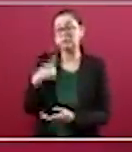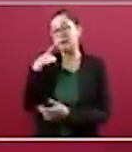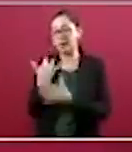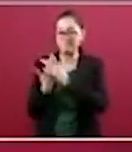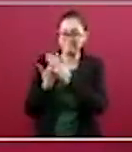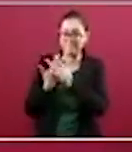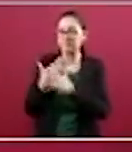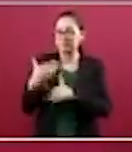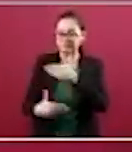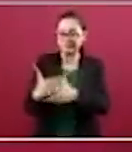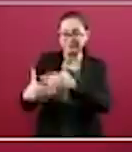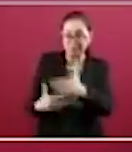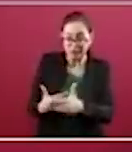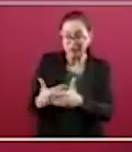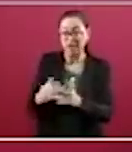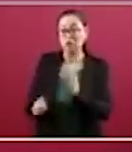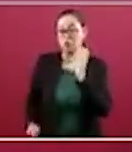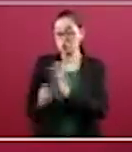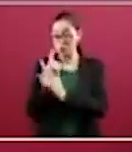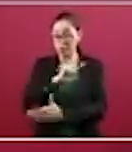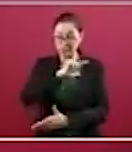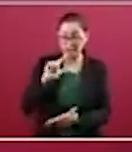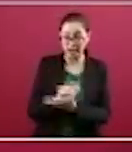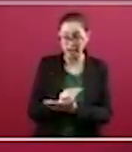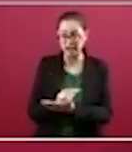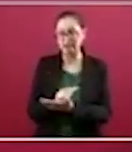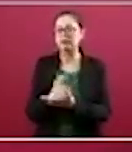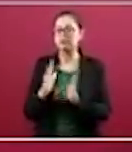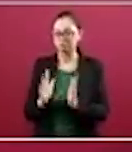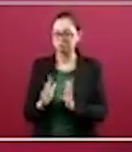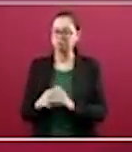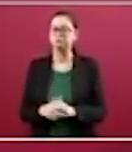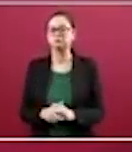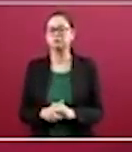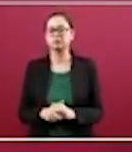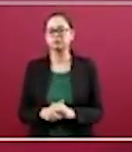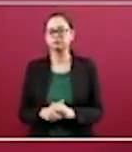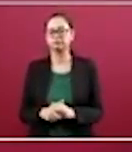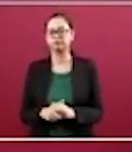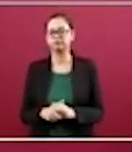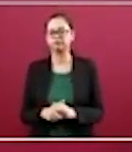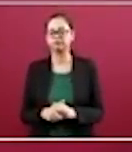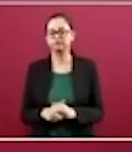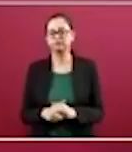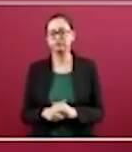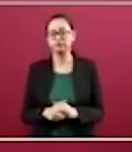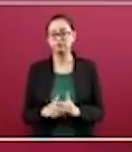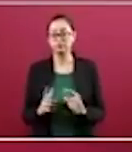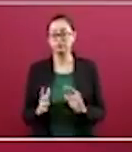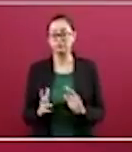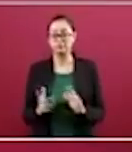también nueva legislación secundaria. Junto con eso estamos trabajando en lo que